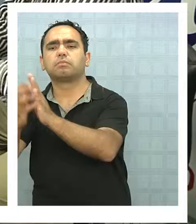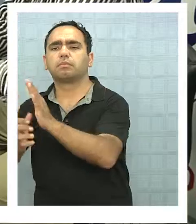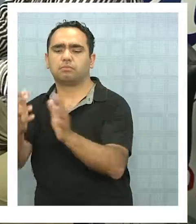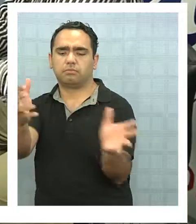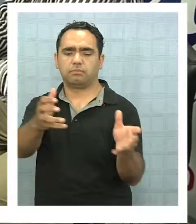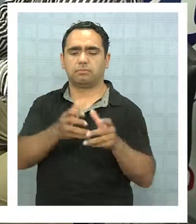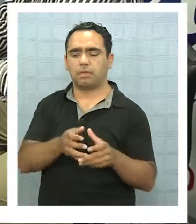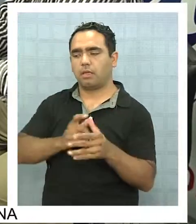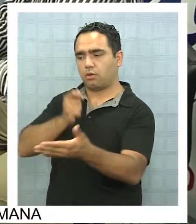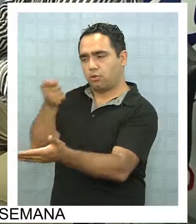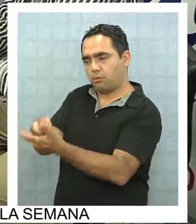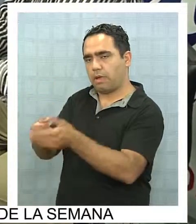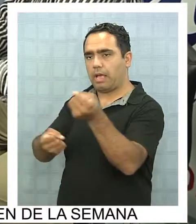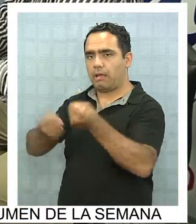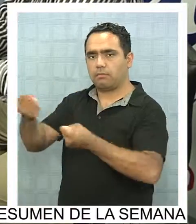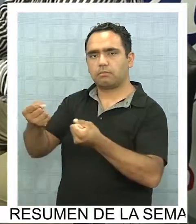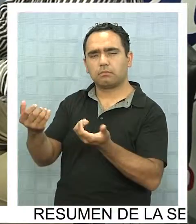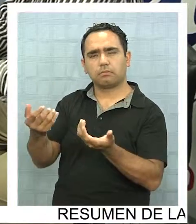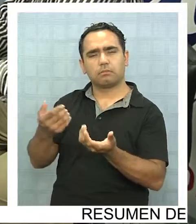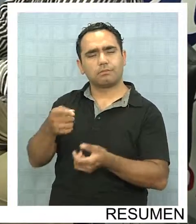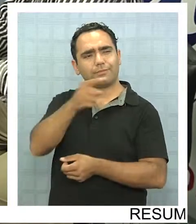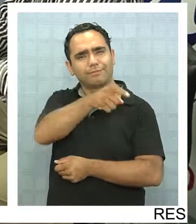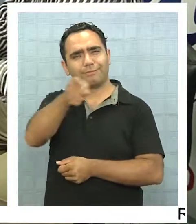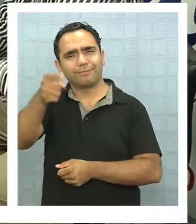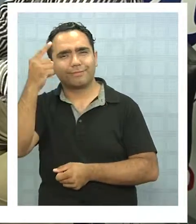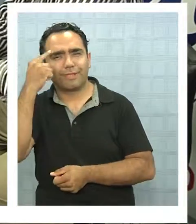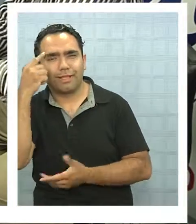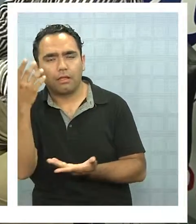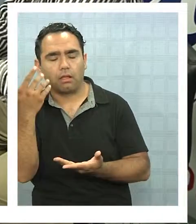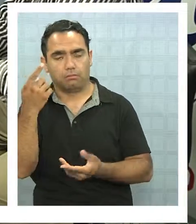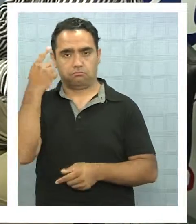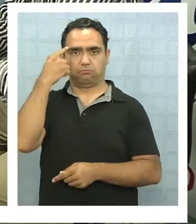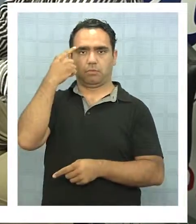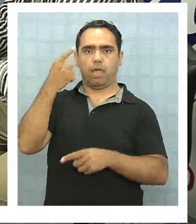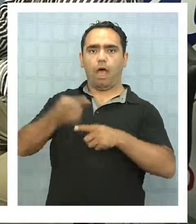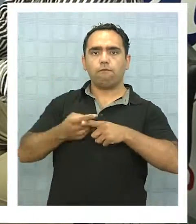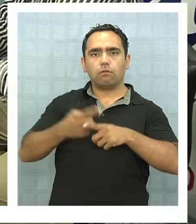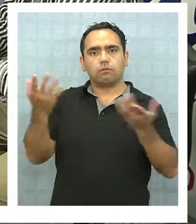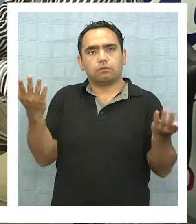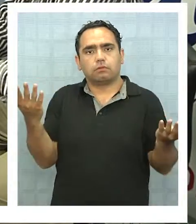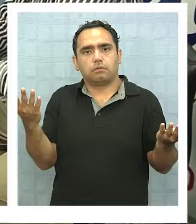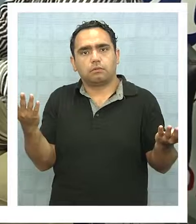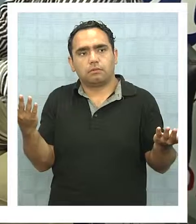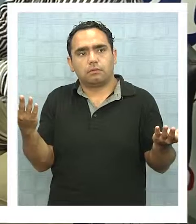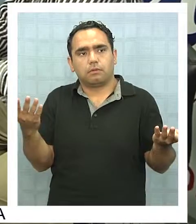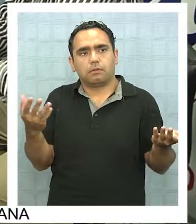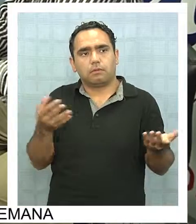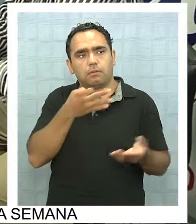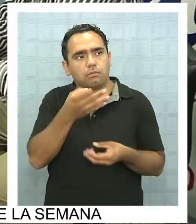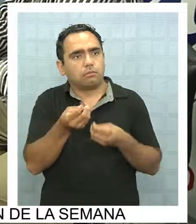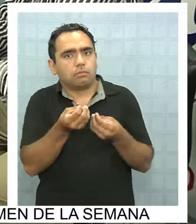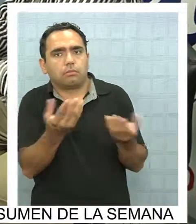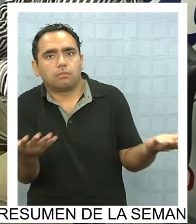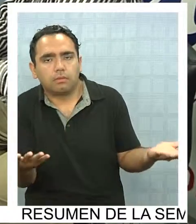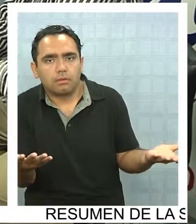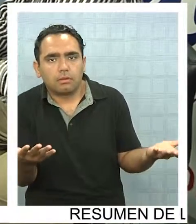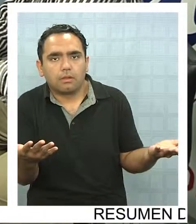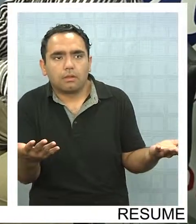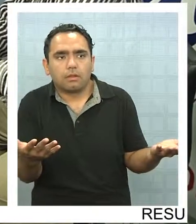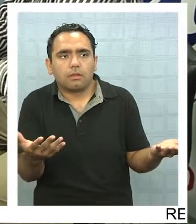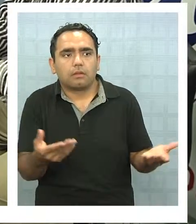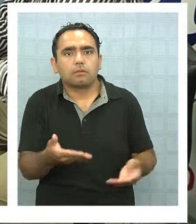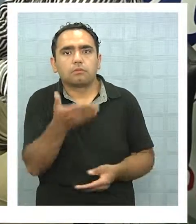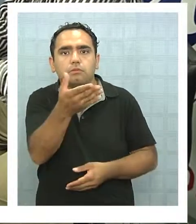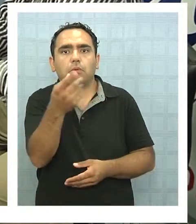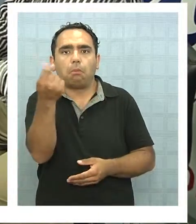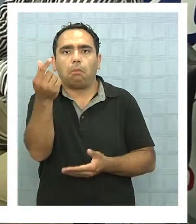pensarían los trabajadores y qué pensaría la gente? Pensaría que es un abuso, ¿no es cierto? Porque le contestarían inmediatamente: pero señor, si usted para eso se queda